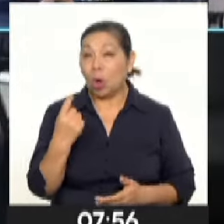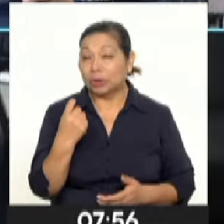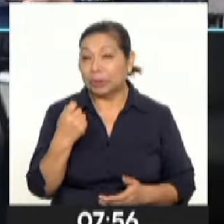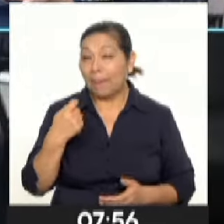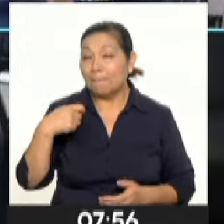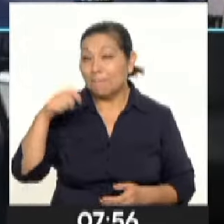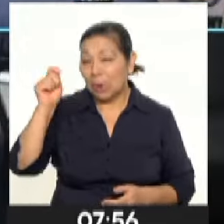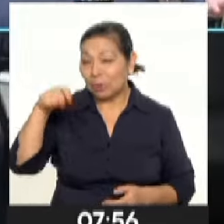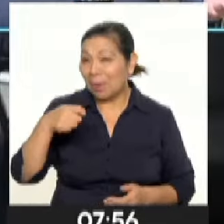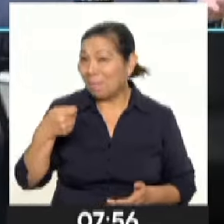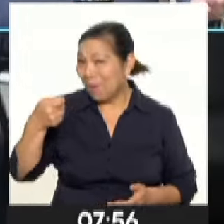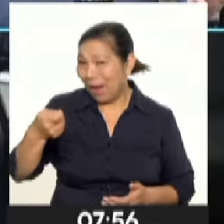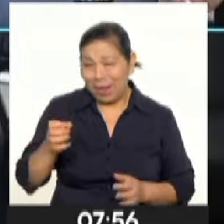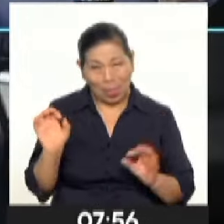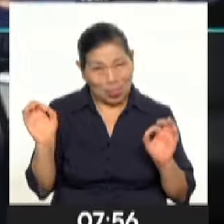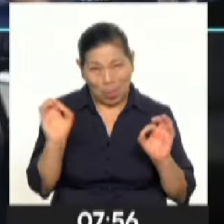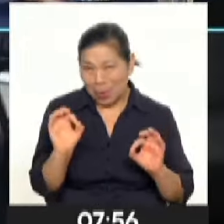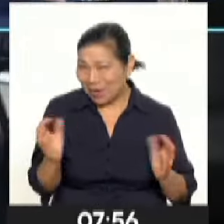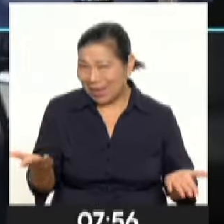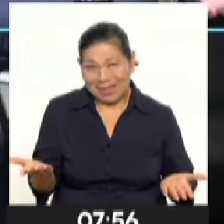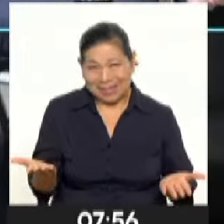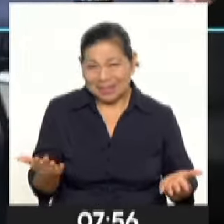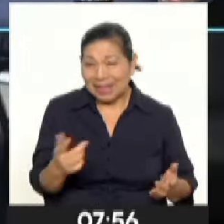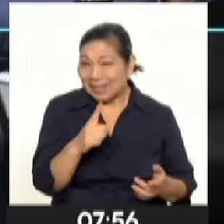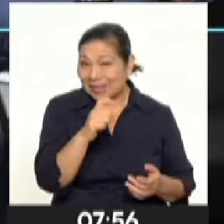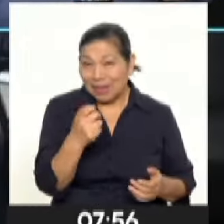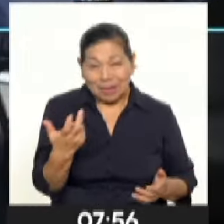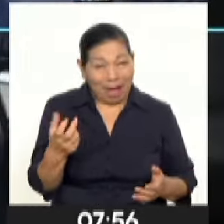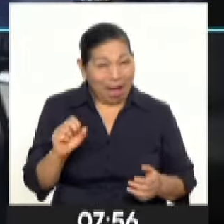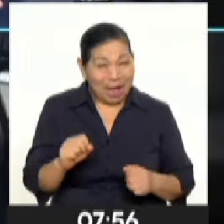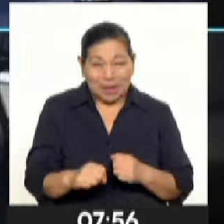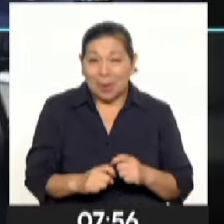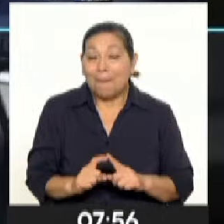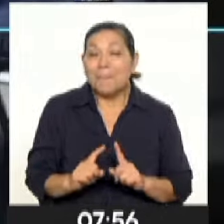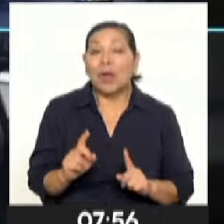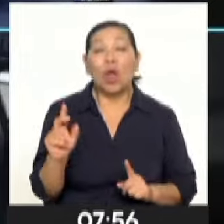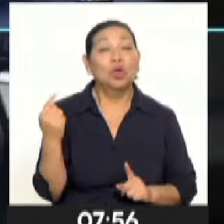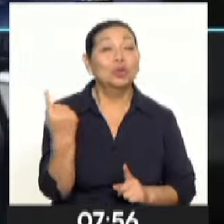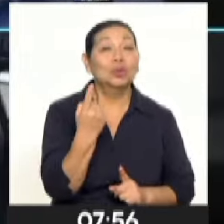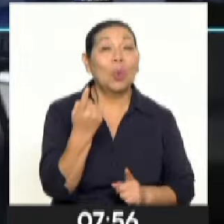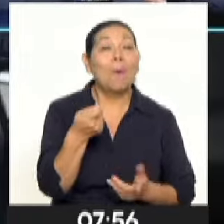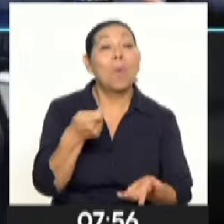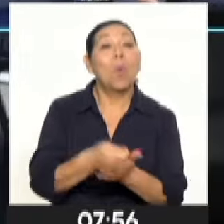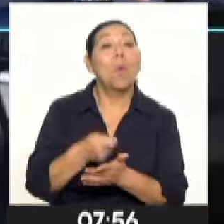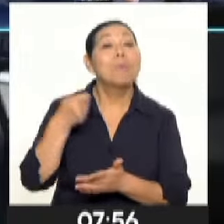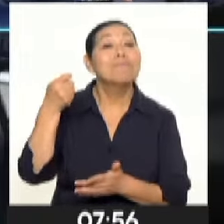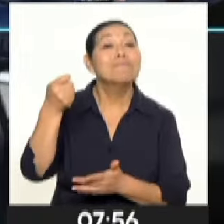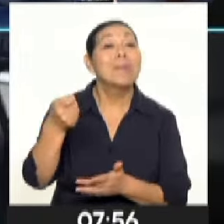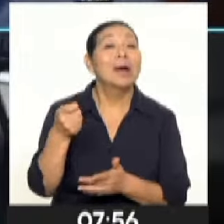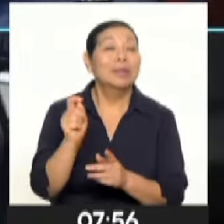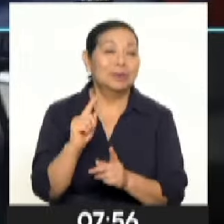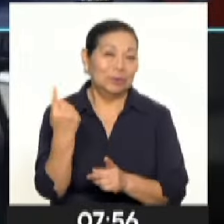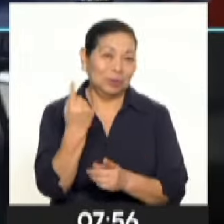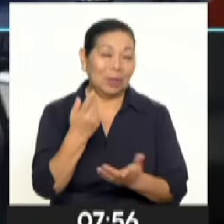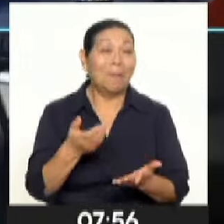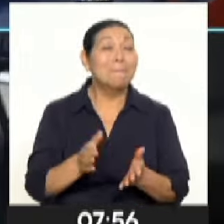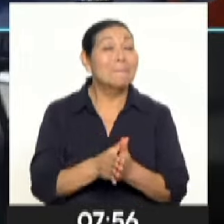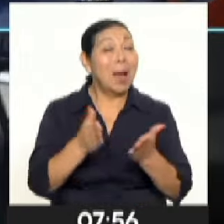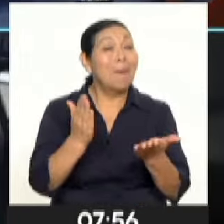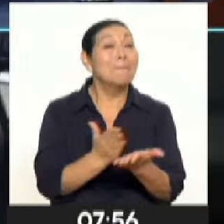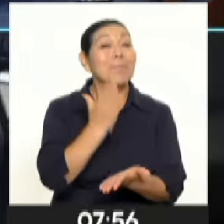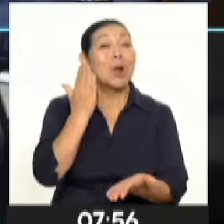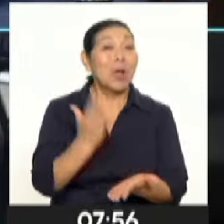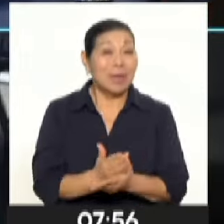anual no te paga ningún depósito a plazo en los últimos 30 años. El problema no es la rentabilidad de las AFP. El gran problema es